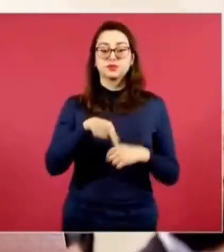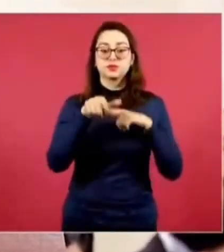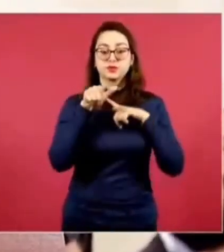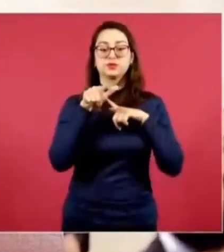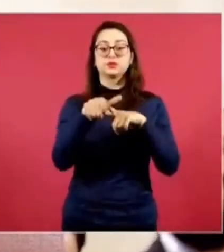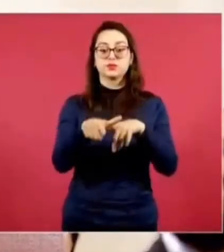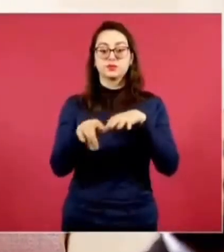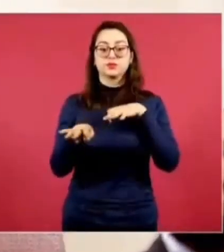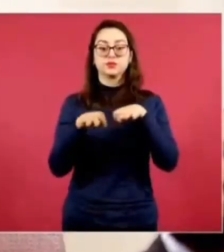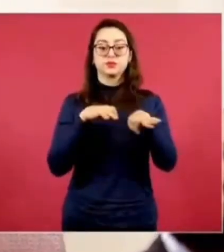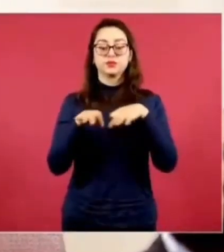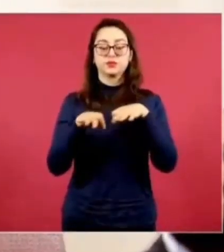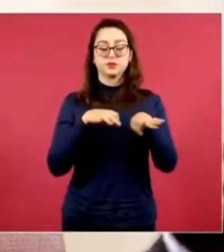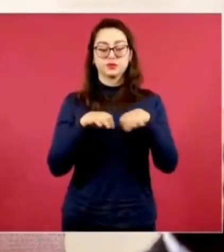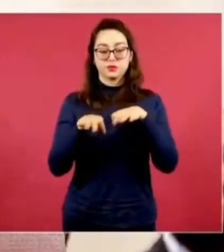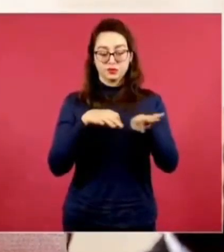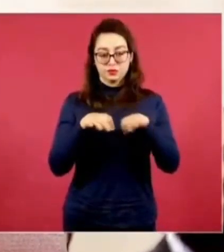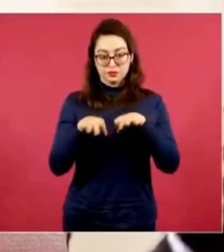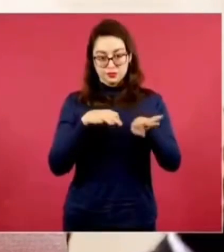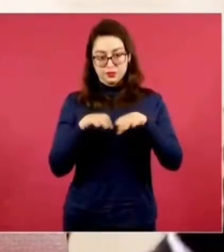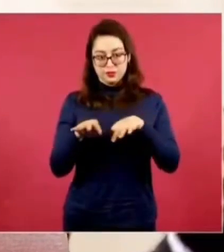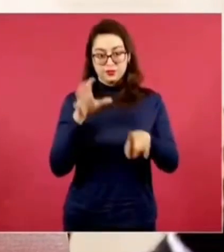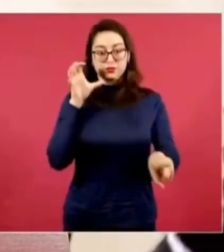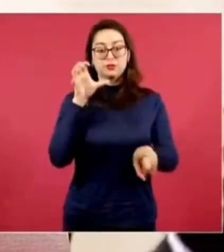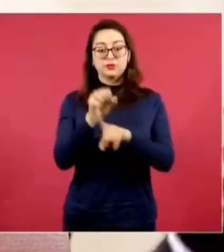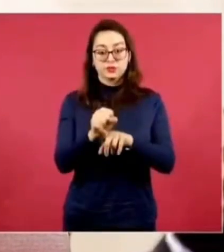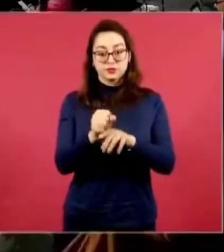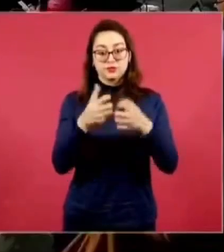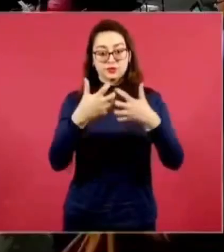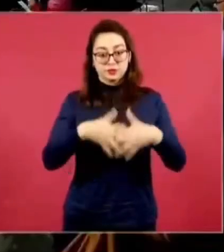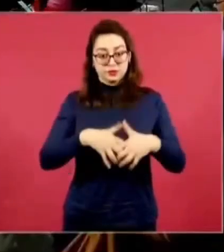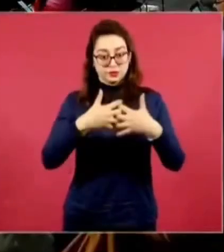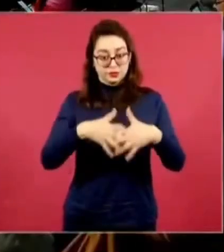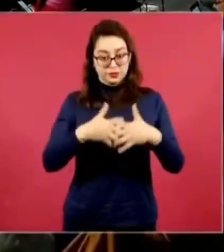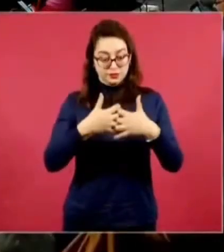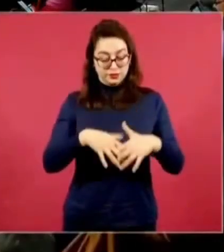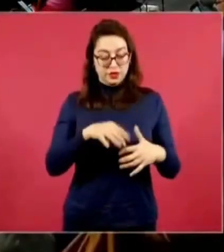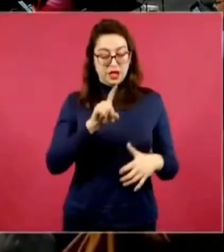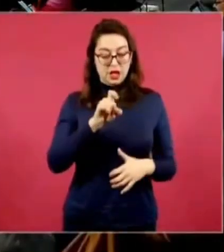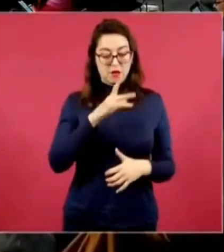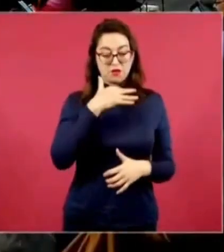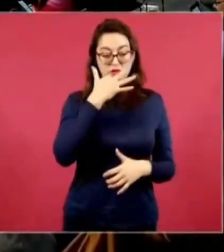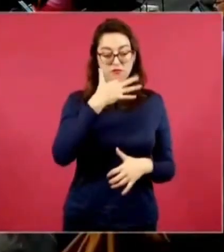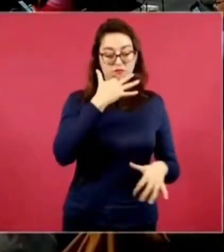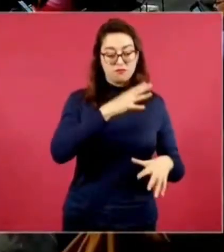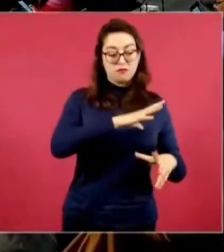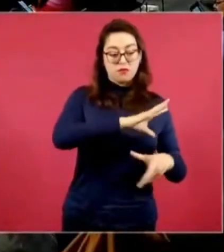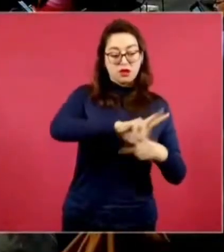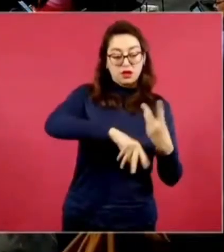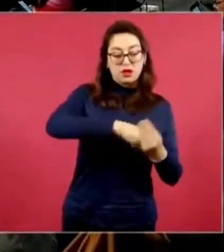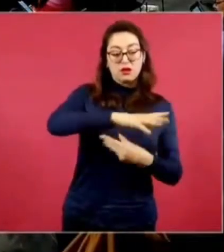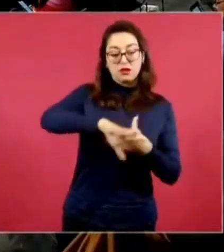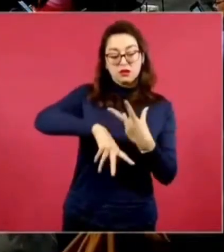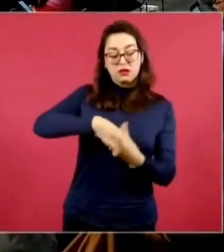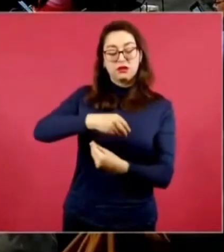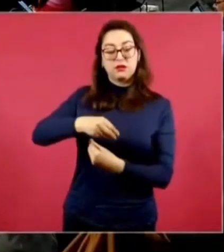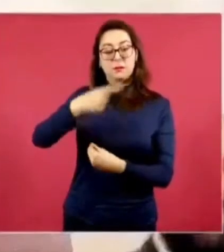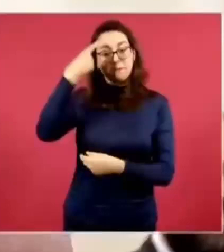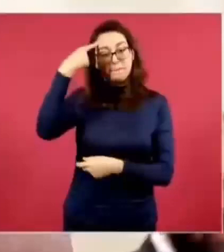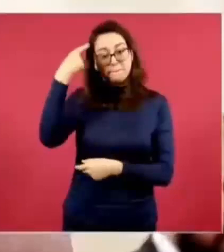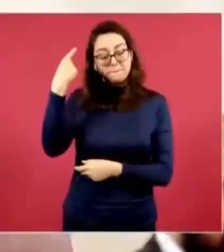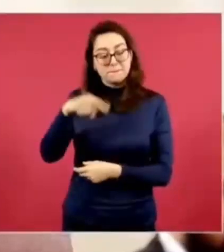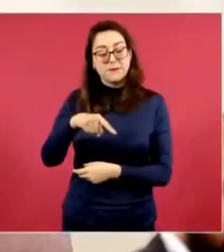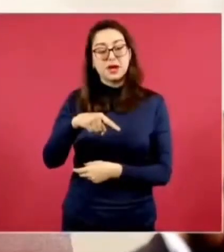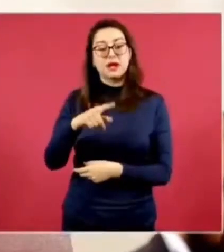se logró lo de la planta de tratamiento de aguas negras En beneficio